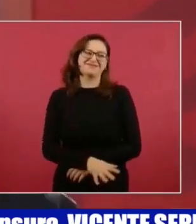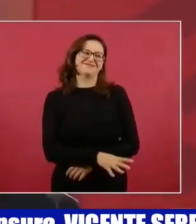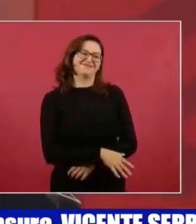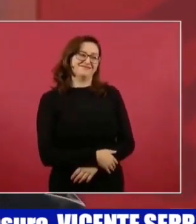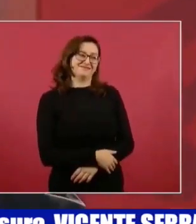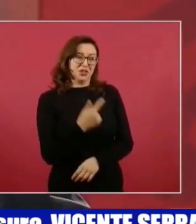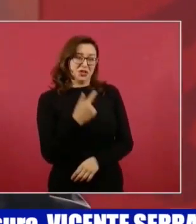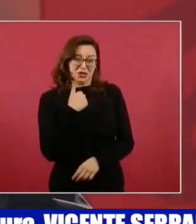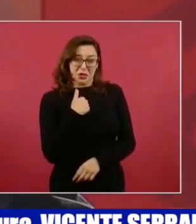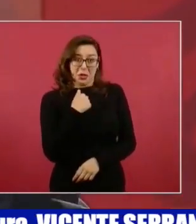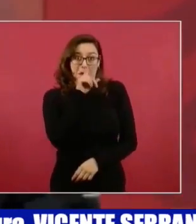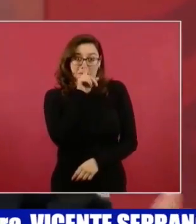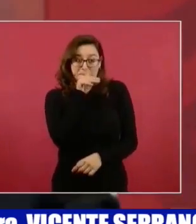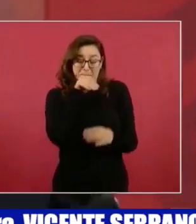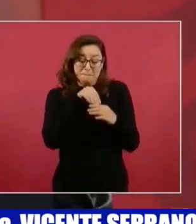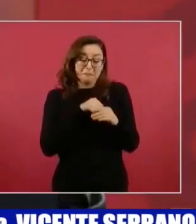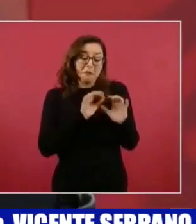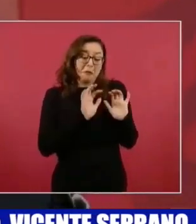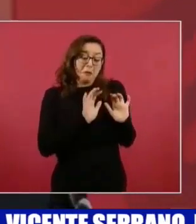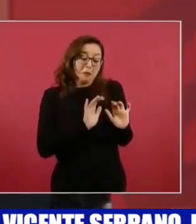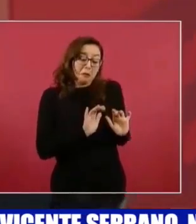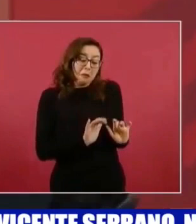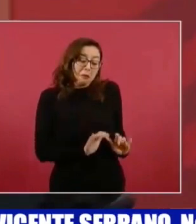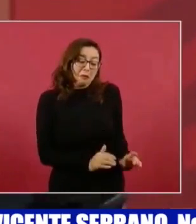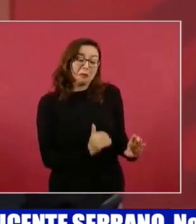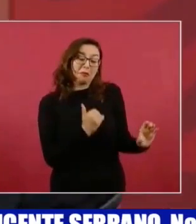ventilarlo. Si tienen prueba,